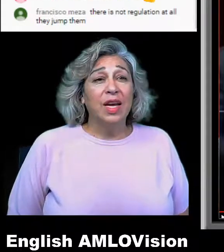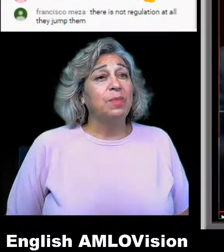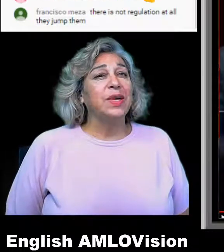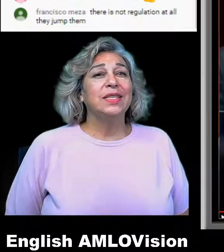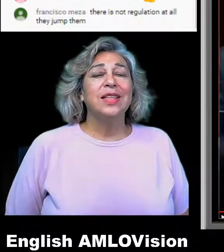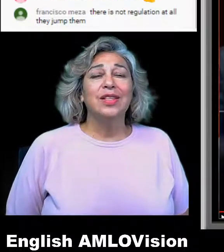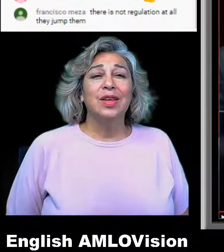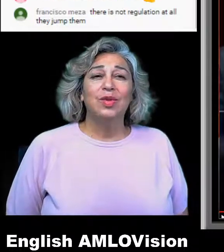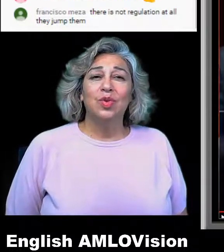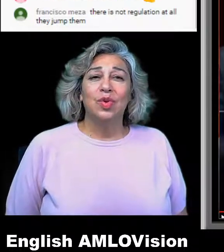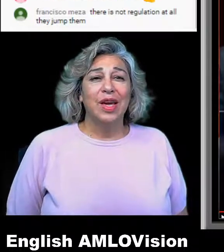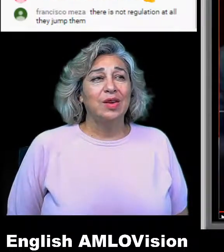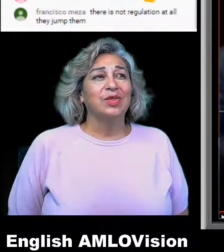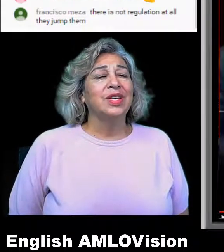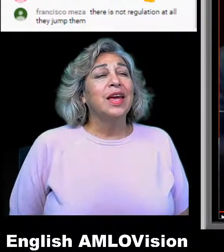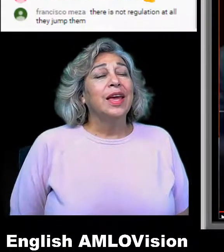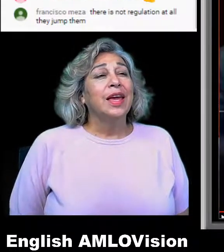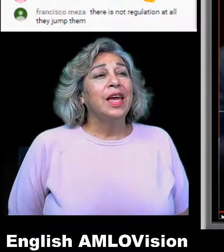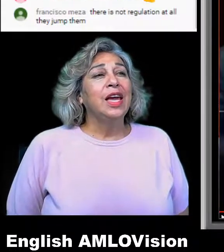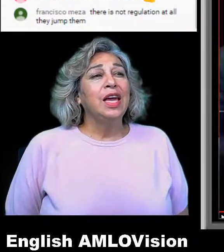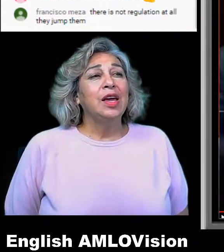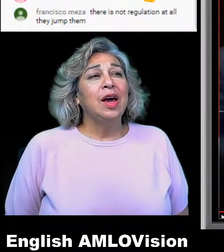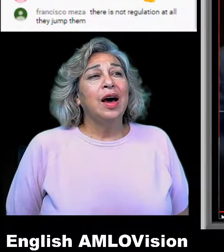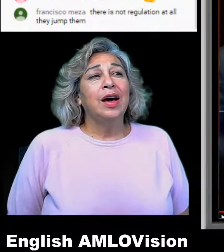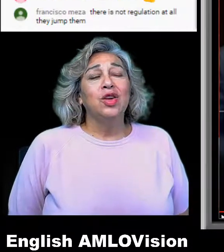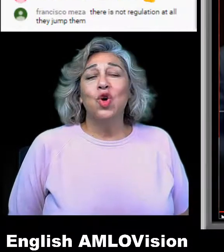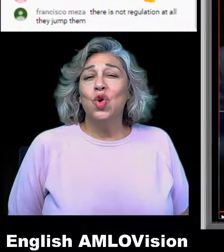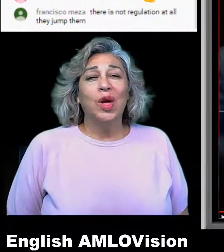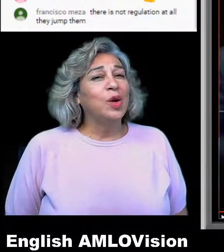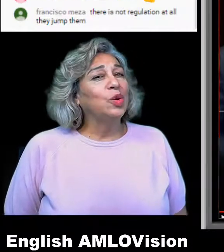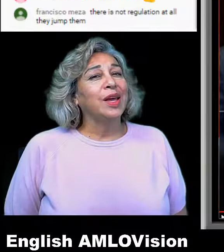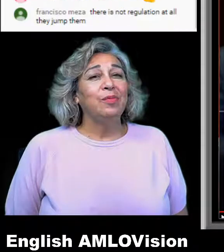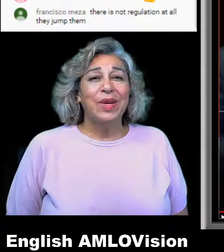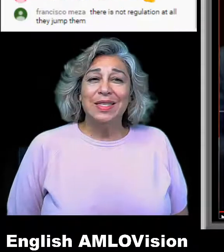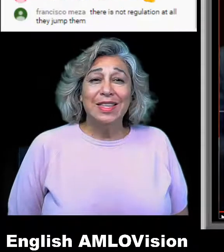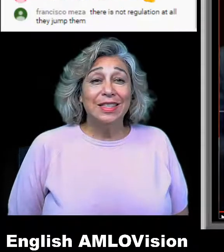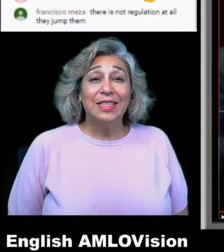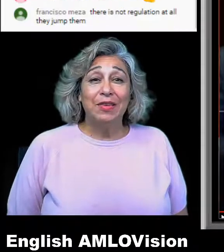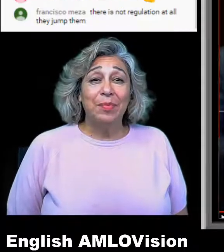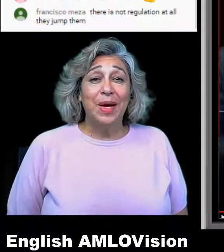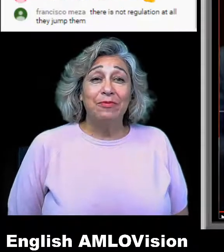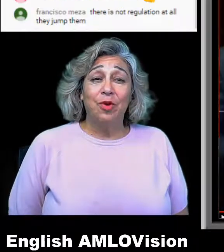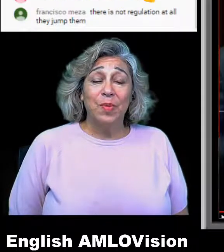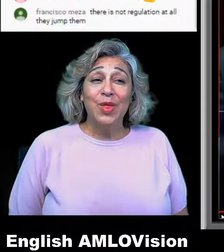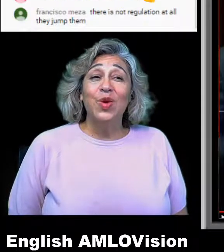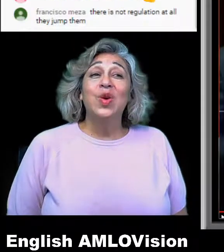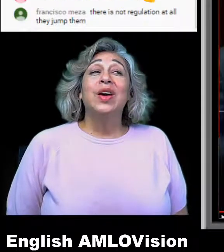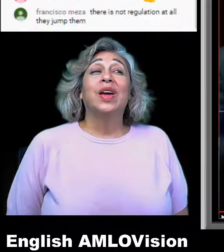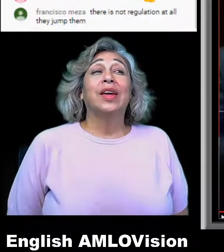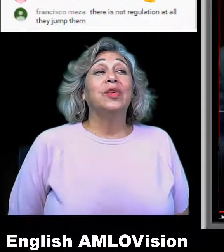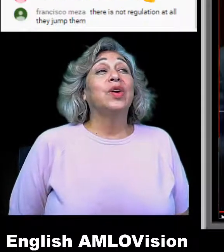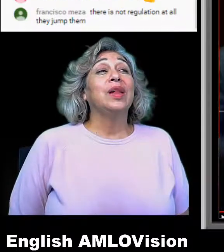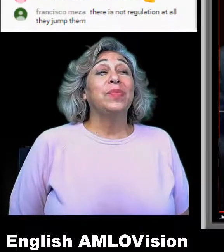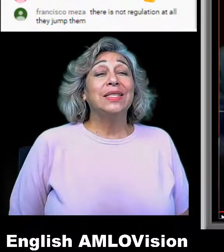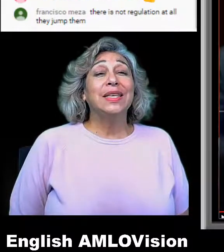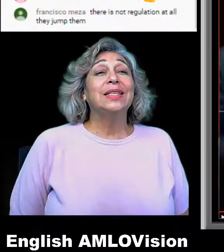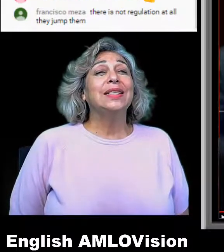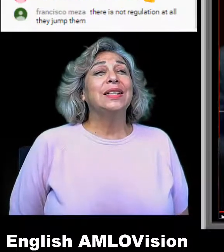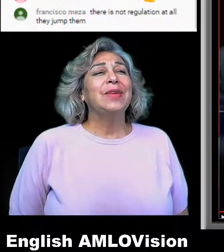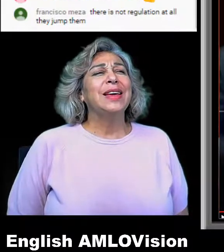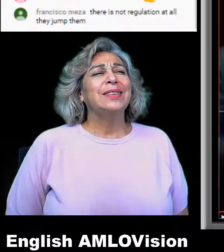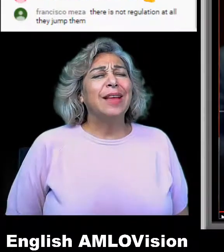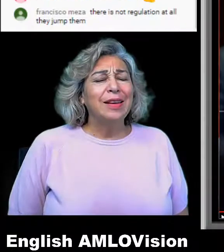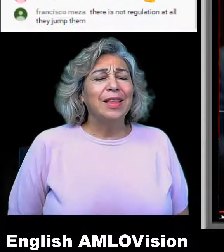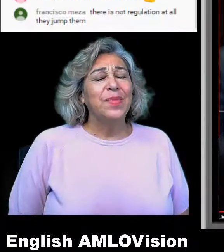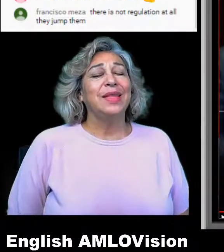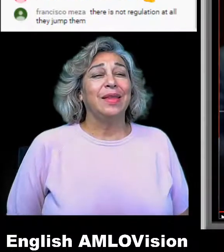Claro que el presidente es uno de ellos. Y yo no creo que el presidente estaba mal informado. Creo que el presidente